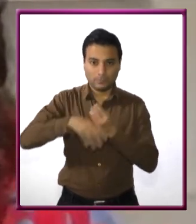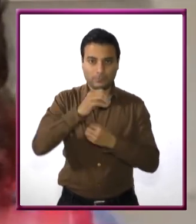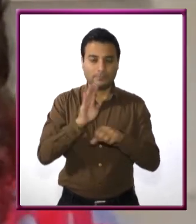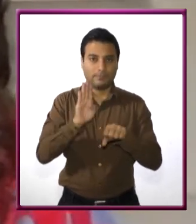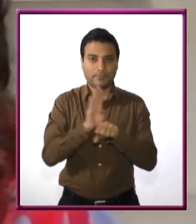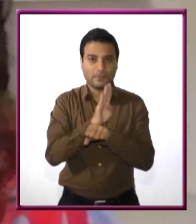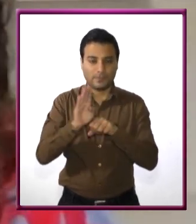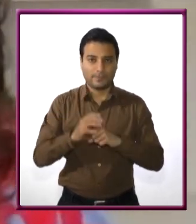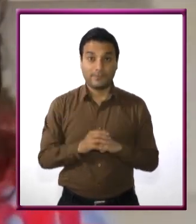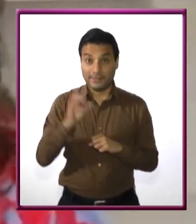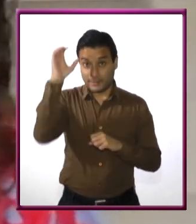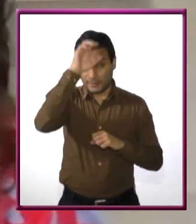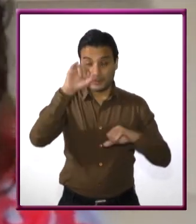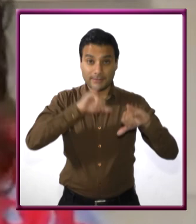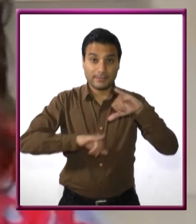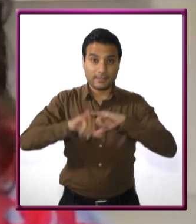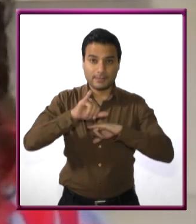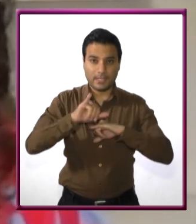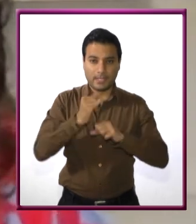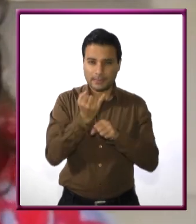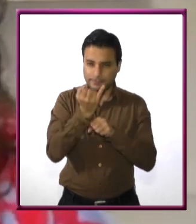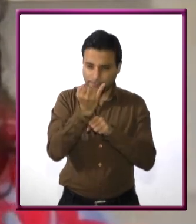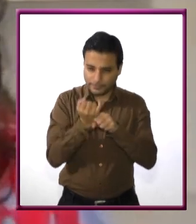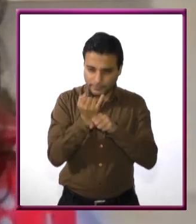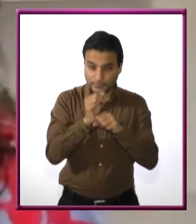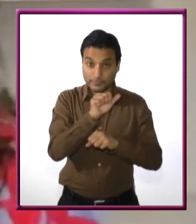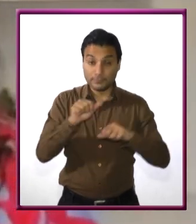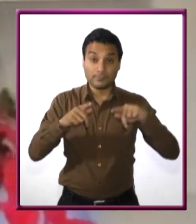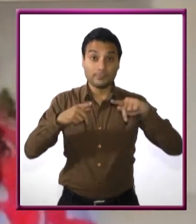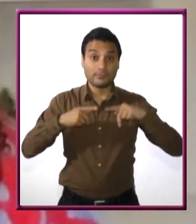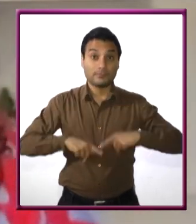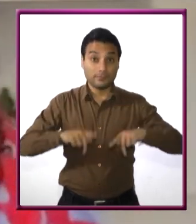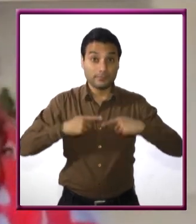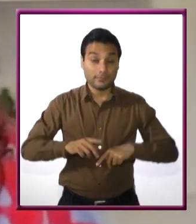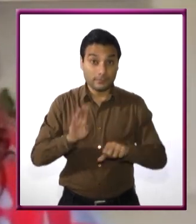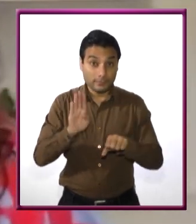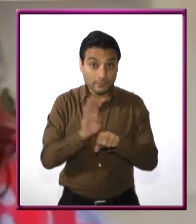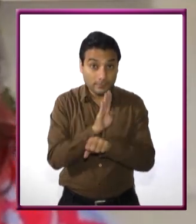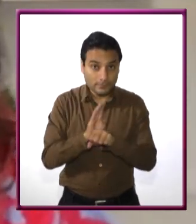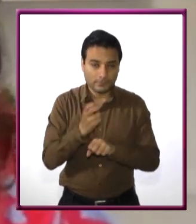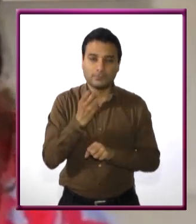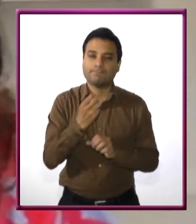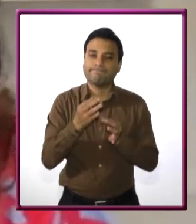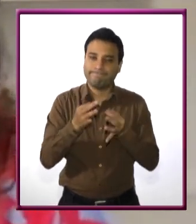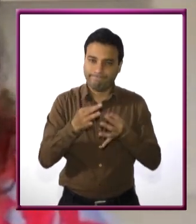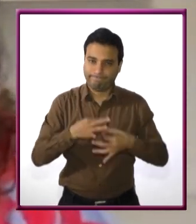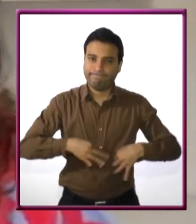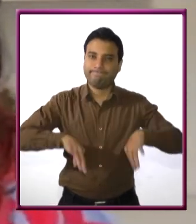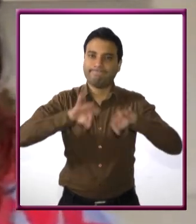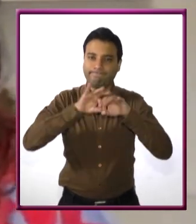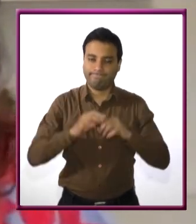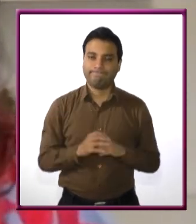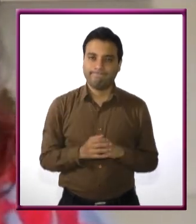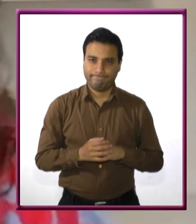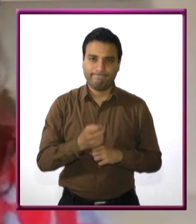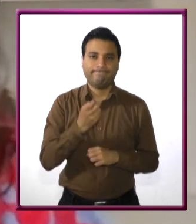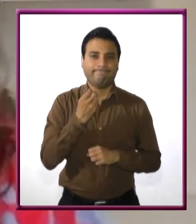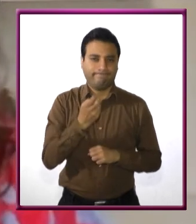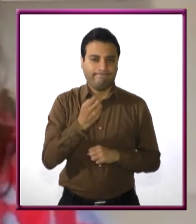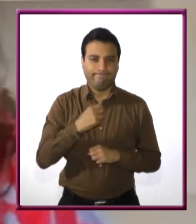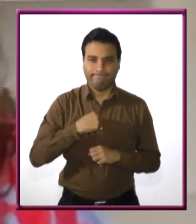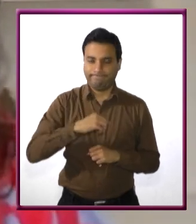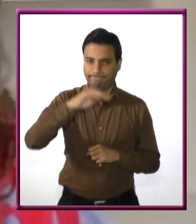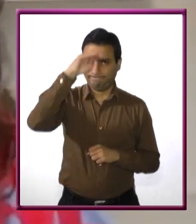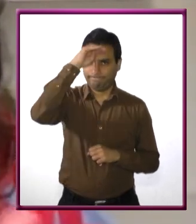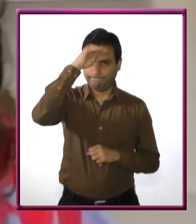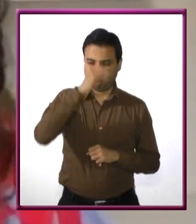idea de la ciencia para el pueblo o Science for the People, por ejemplo, es una idea muy fuerte